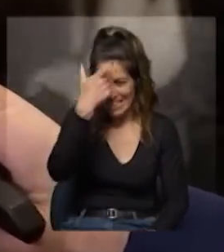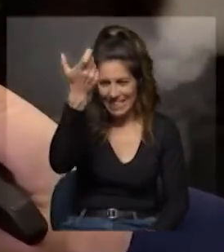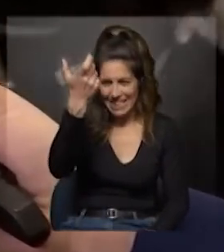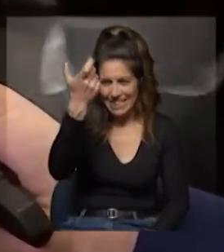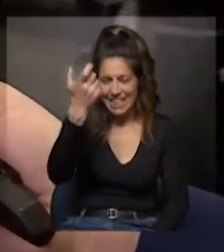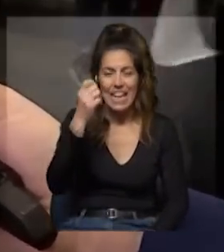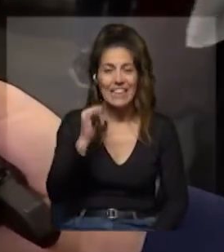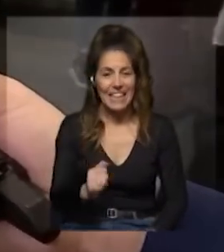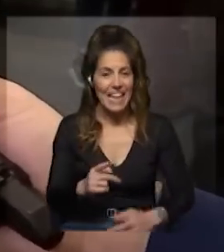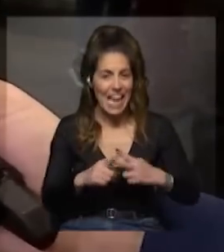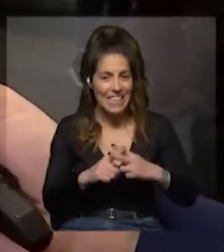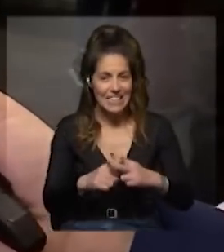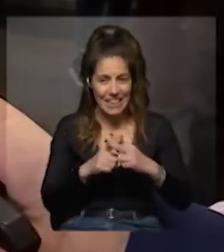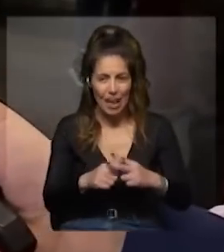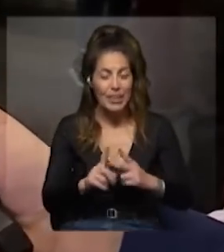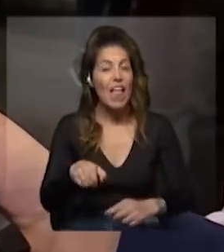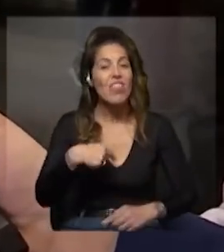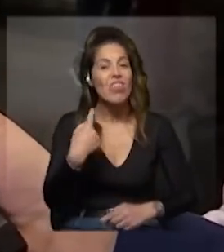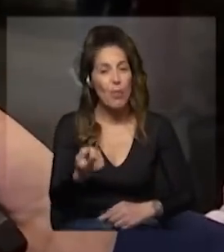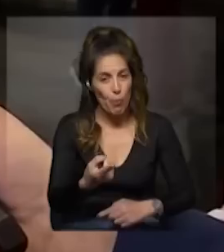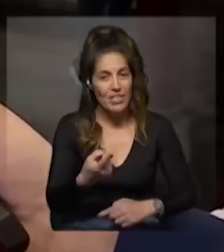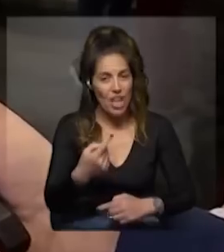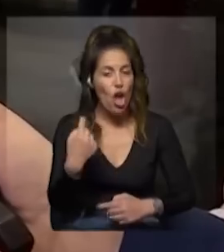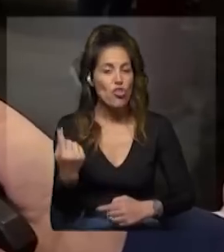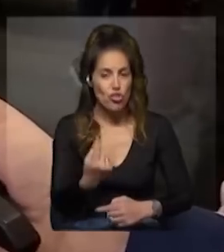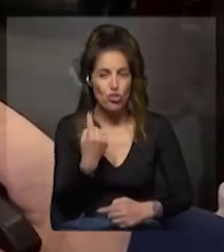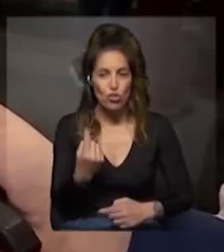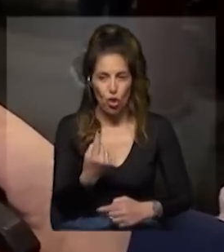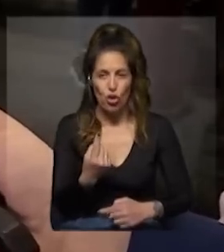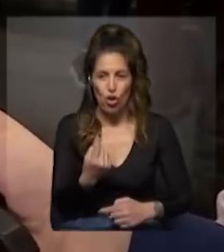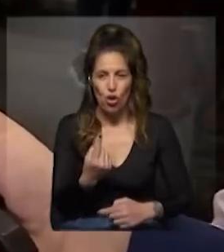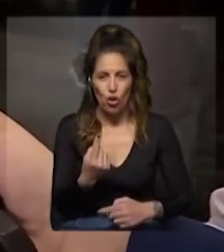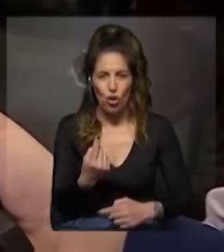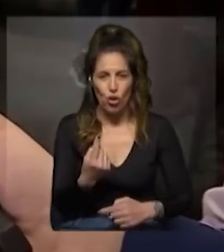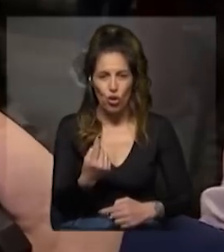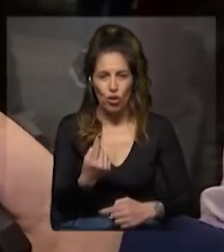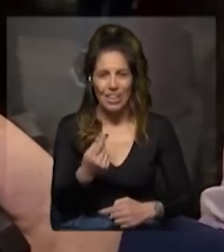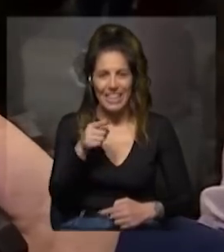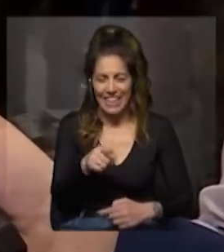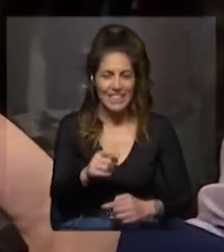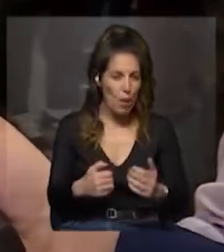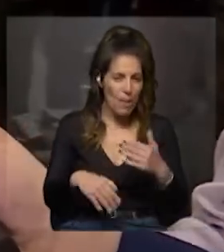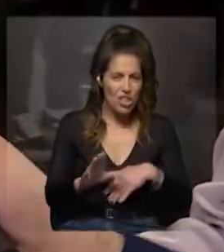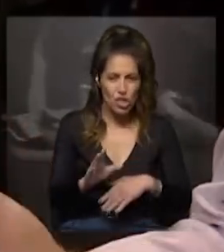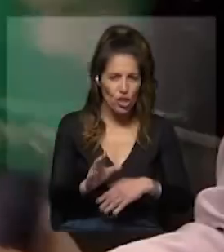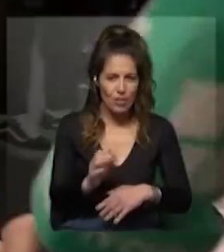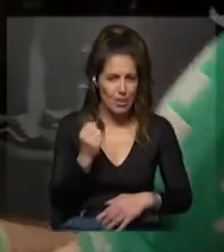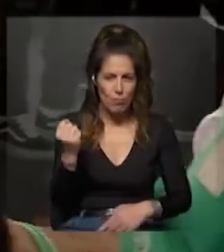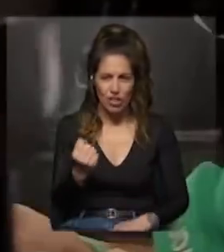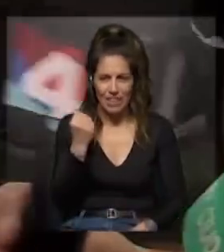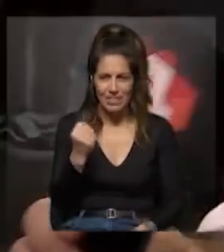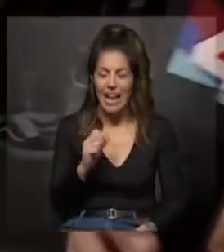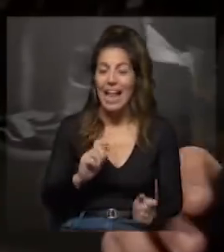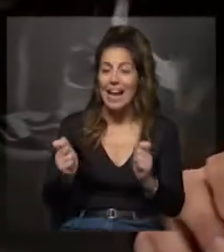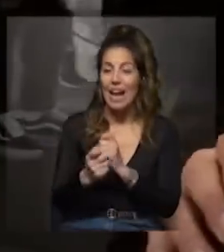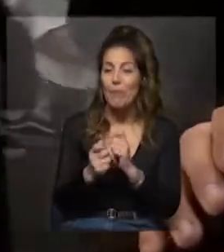tenés las herramientas para después vos solo verdad eh es ese es el mayor capital cambio